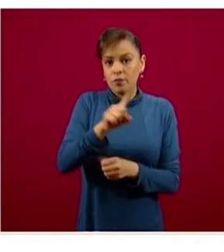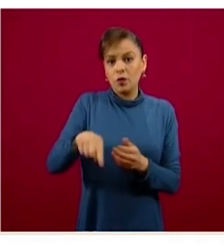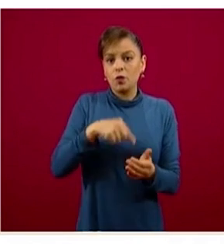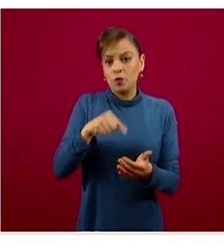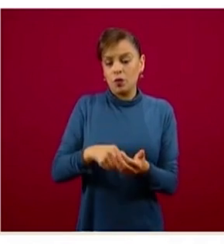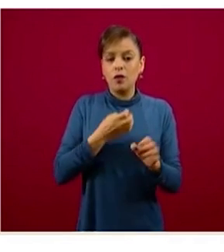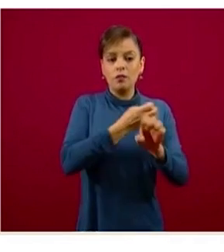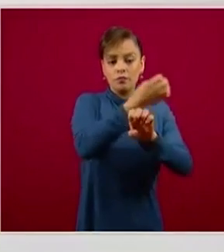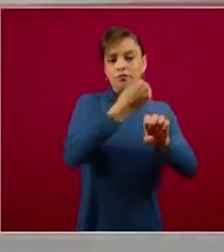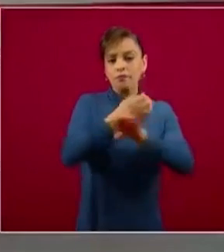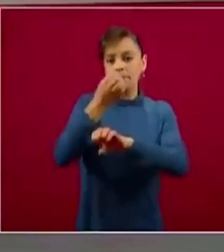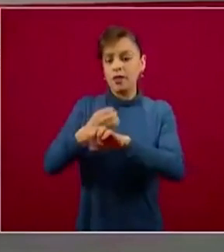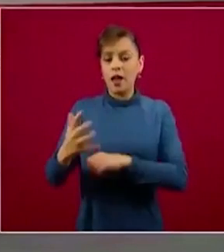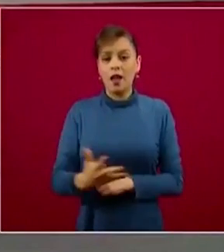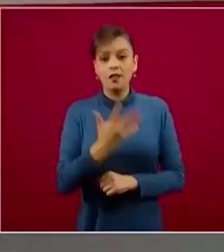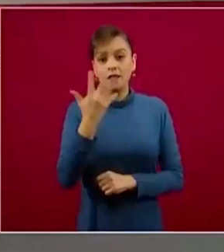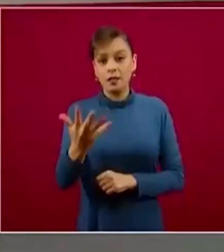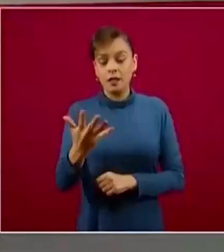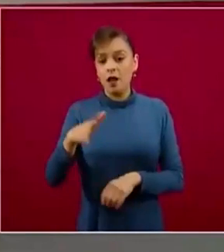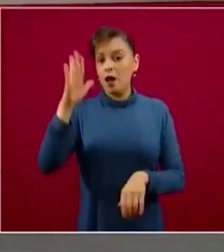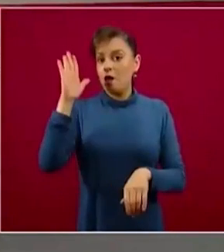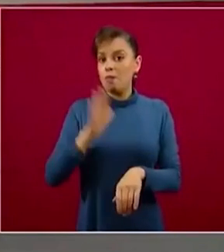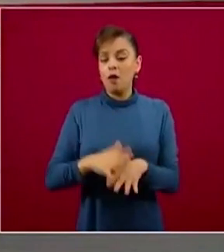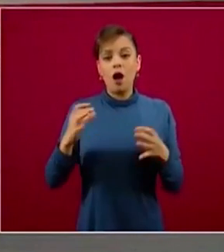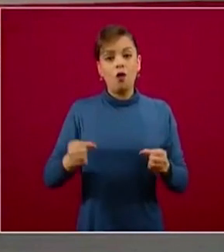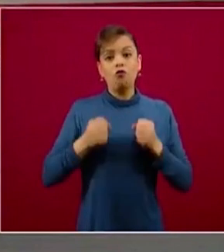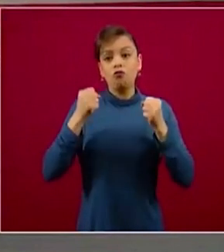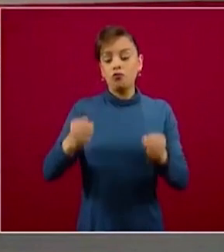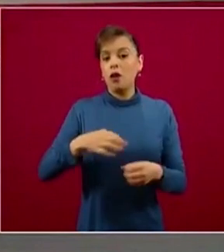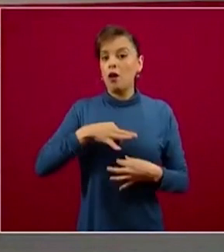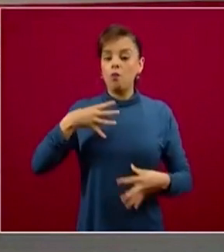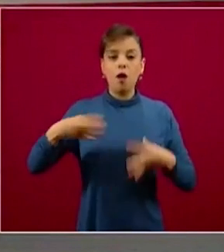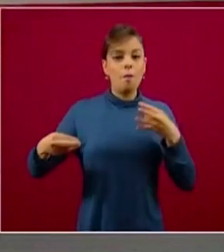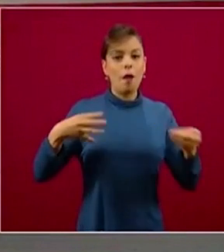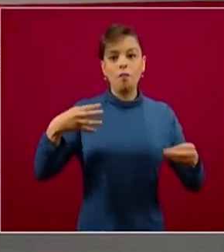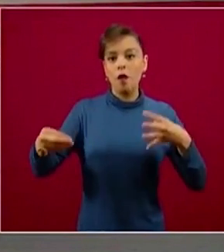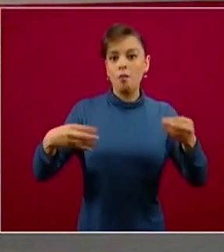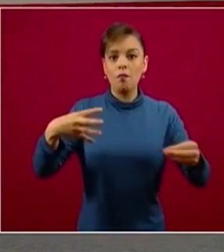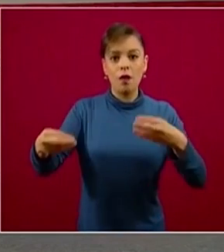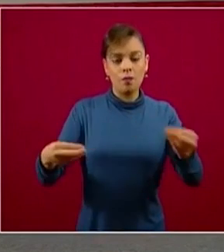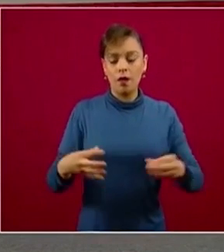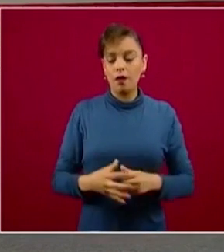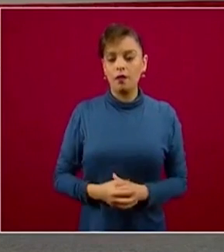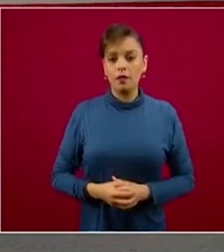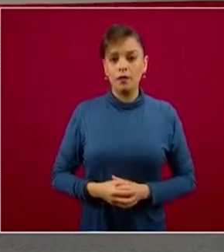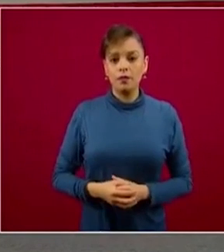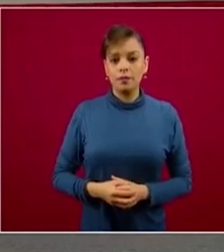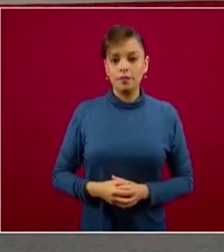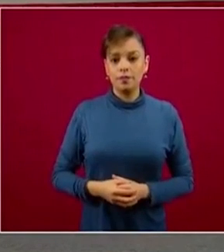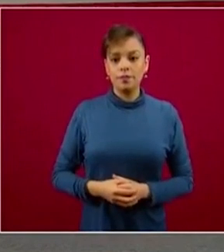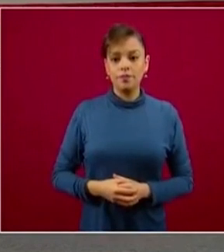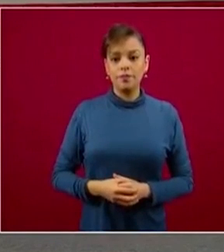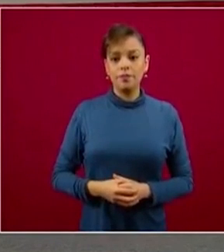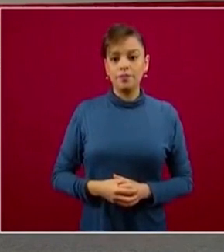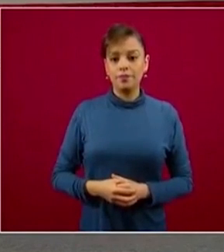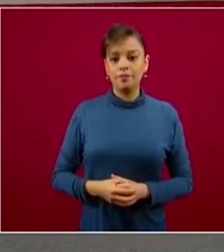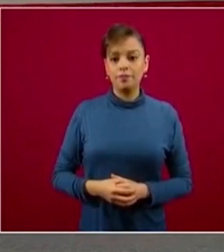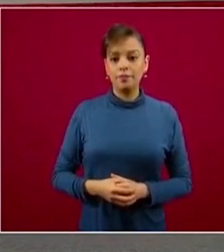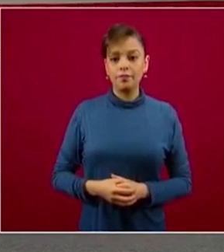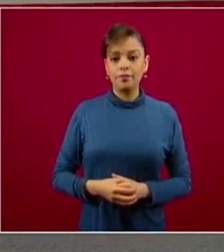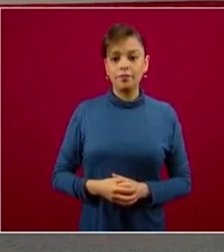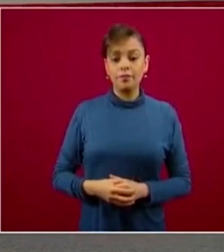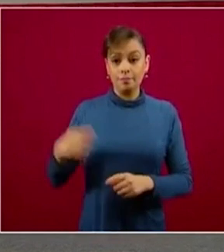es donde está la epidemia más activa la siguiente cuando consideramos los casos nuevos las personas que en los últimos